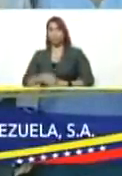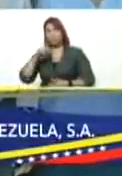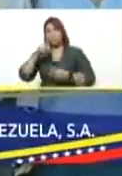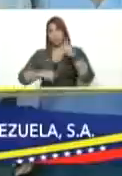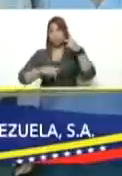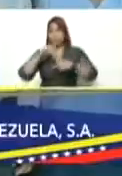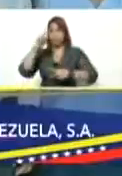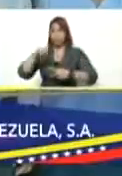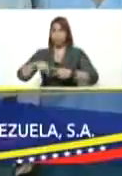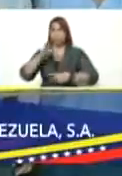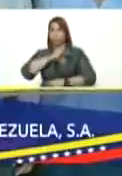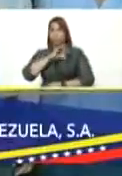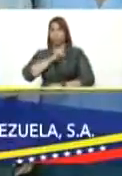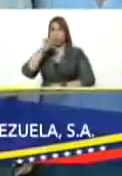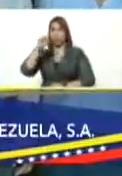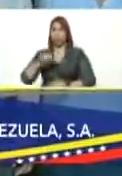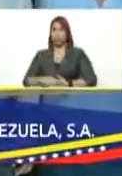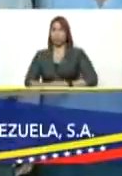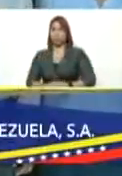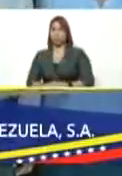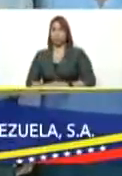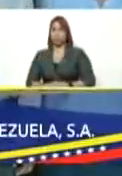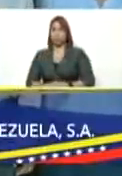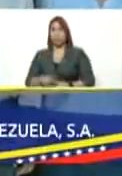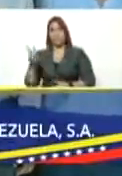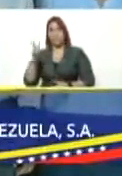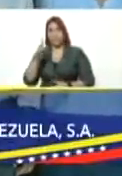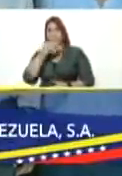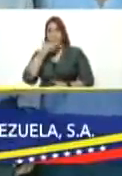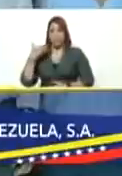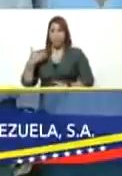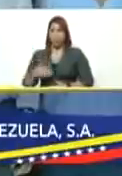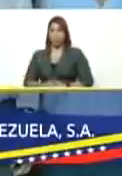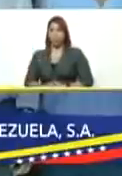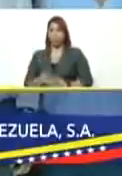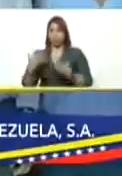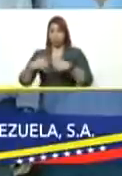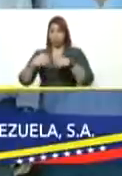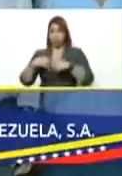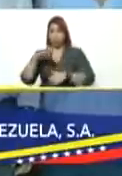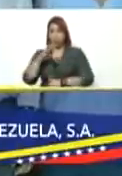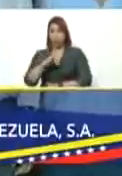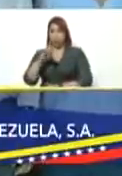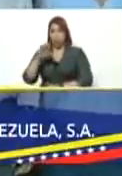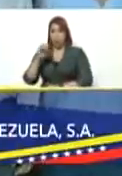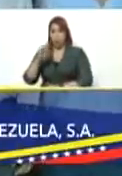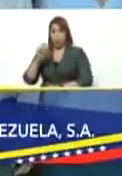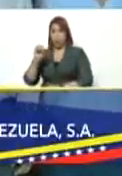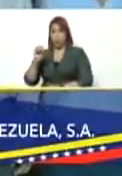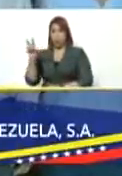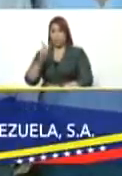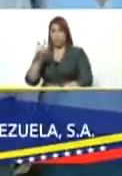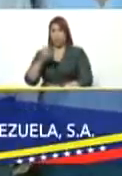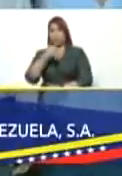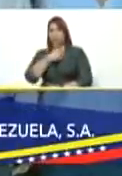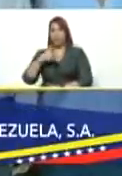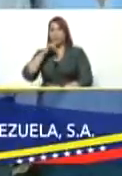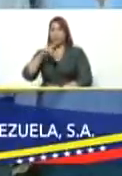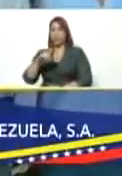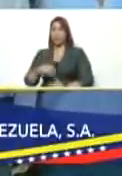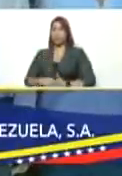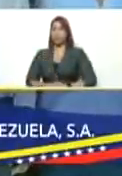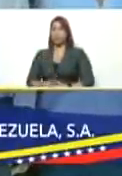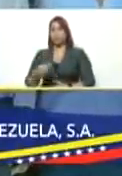y socialista por una Venezuela mejor. De la Corporación Cloro Venezuela, presidente, quiero informarle